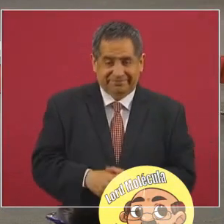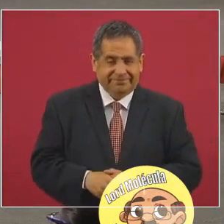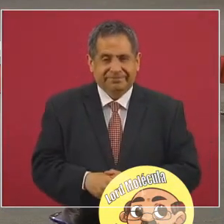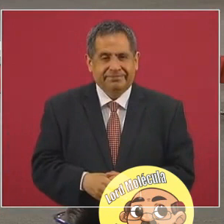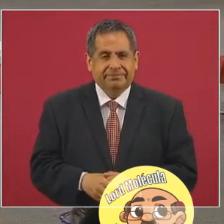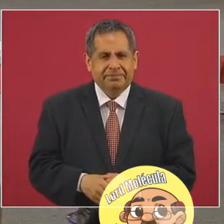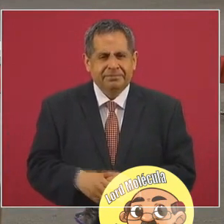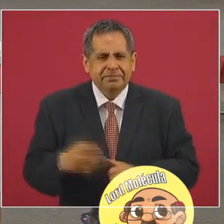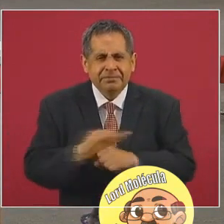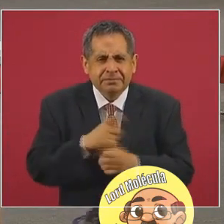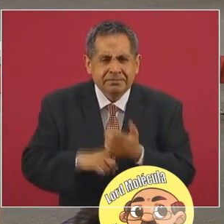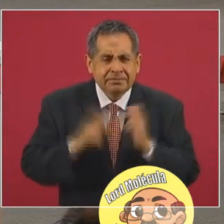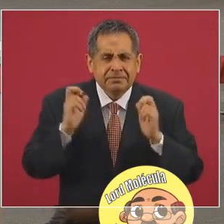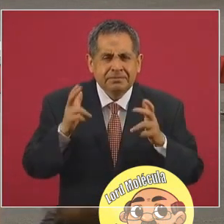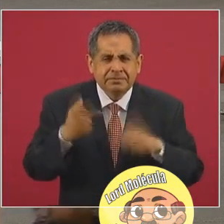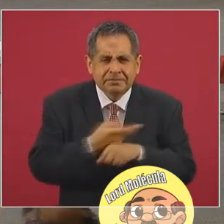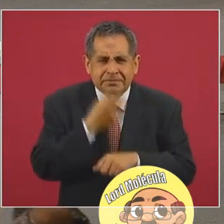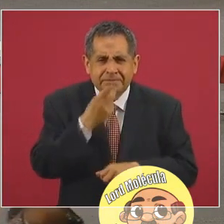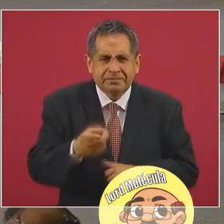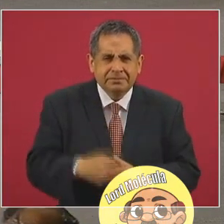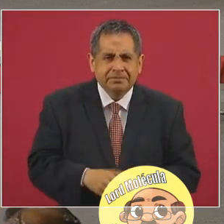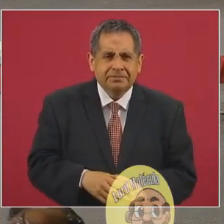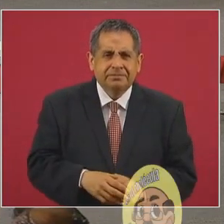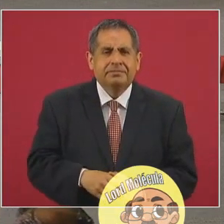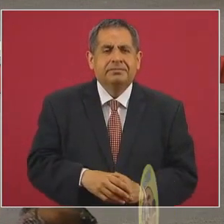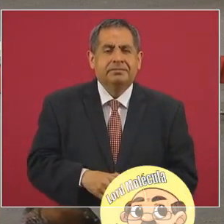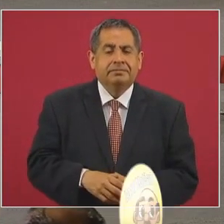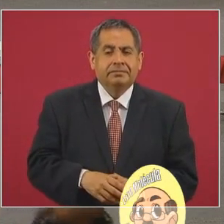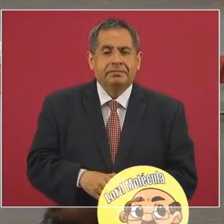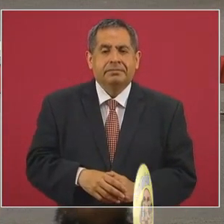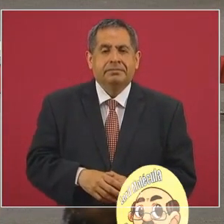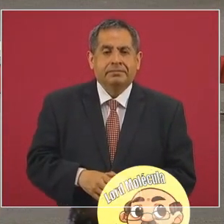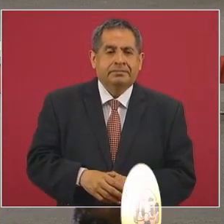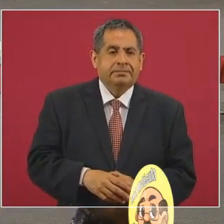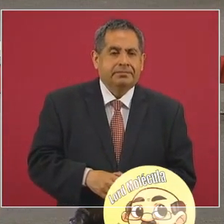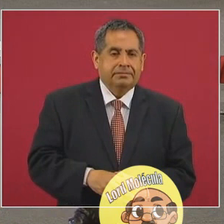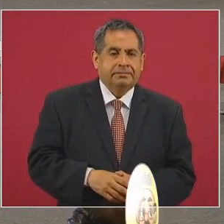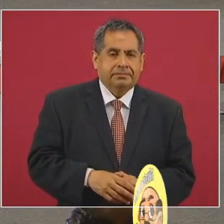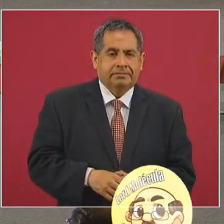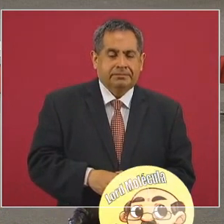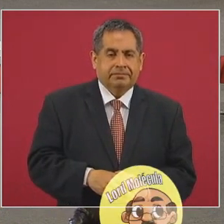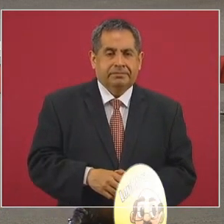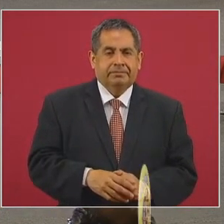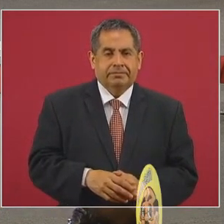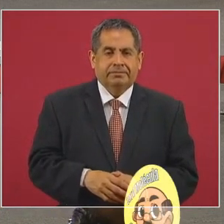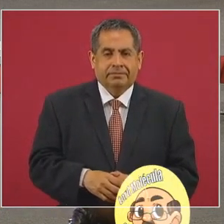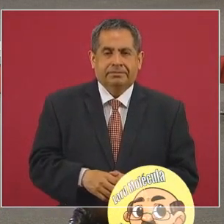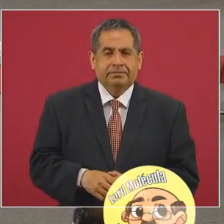¿Y ahora en Chiapas qué es? Una toma de la casa de Chiapas. Ah. Sí.